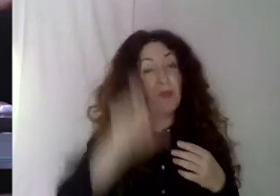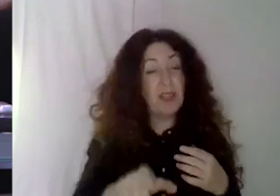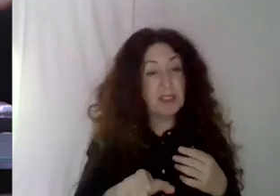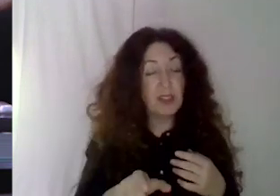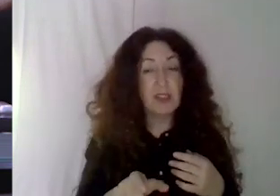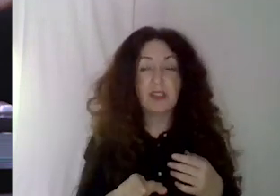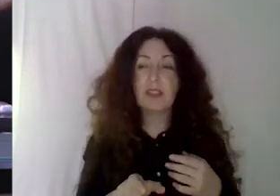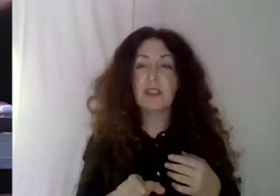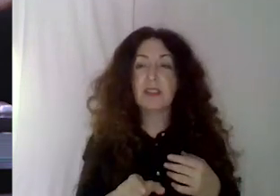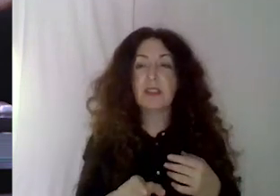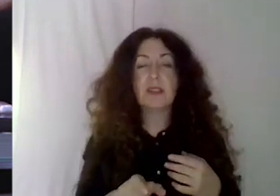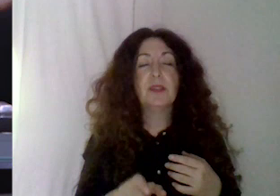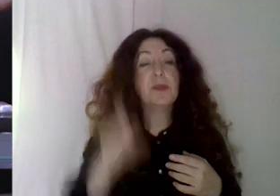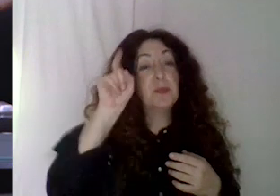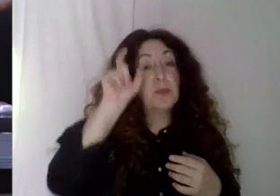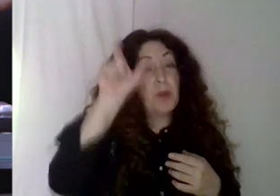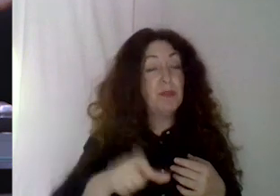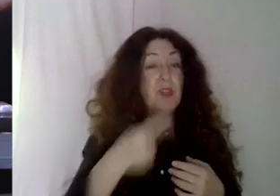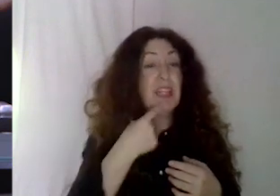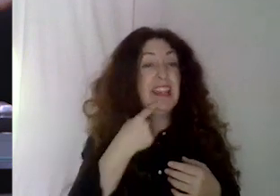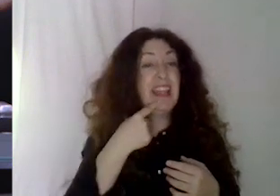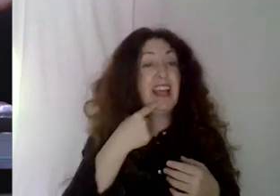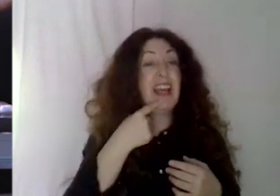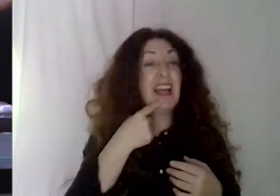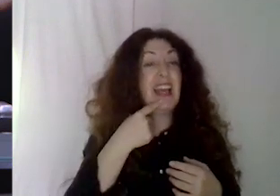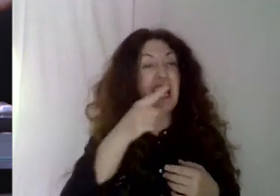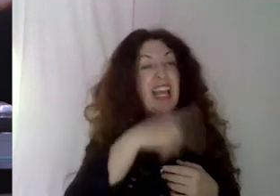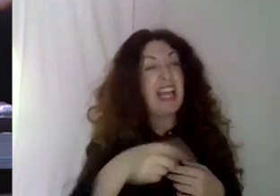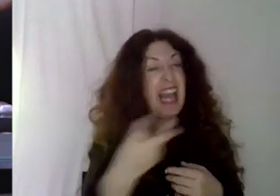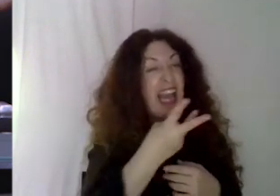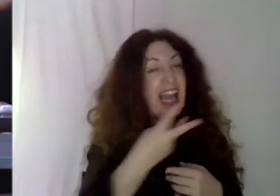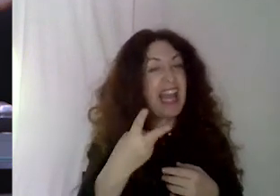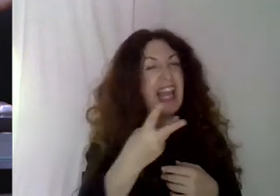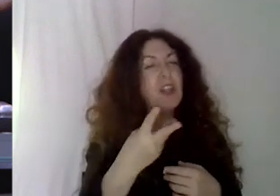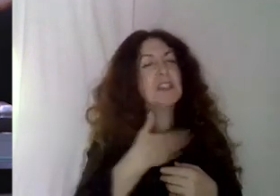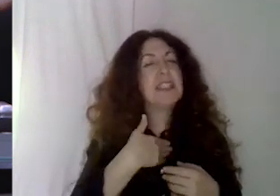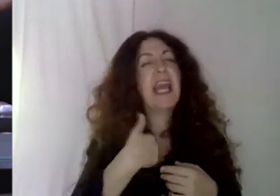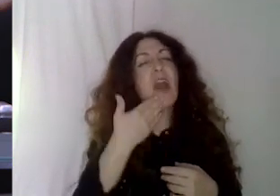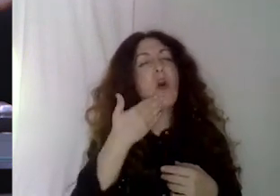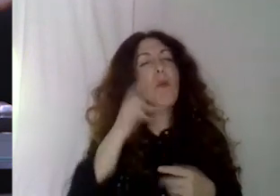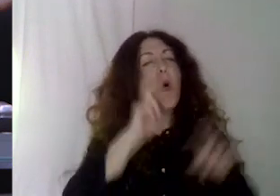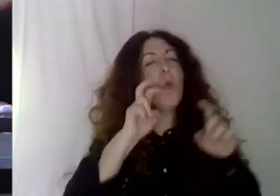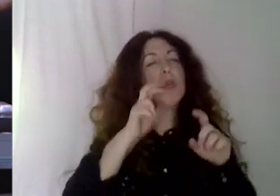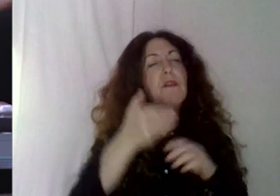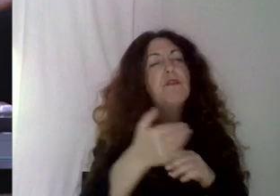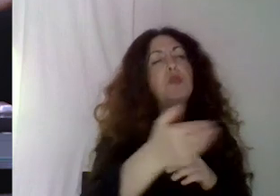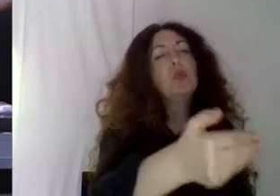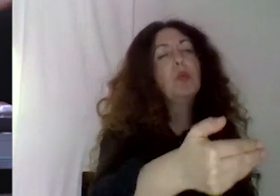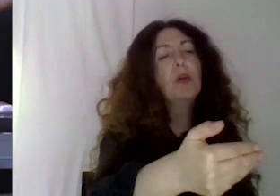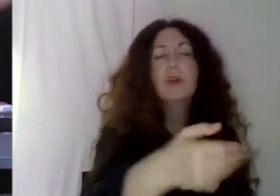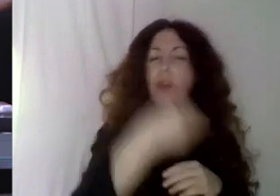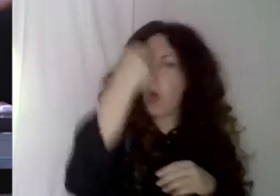la exégesis, o sea, 500 personas extraordinarias a lo largo del mundo y 8 millones de exégetas que escriben,